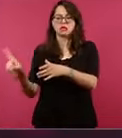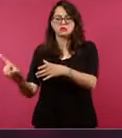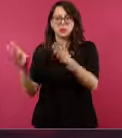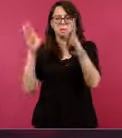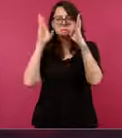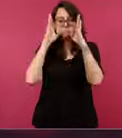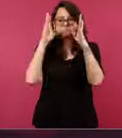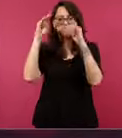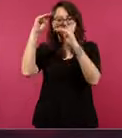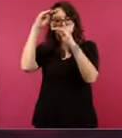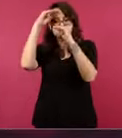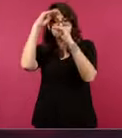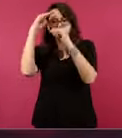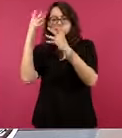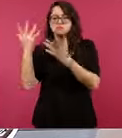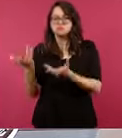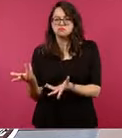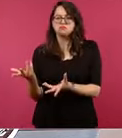son más